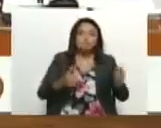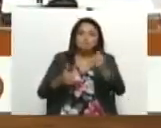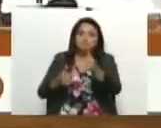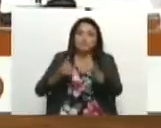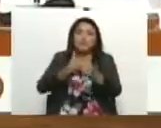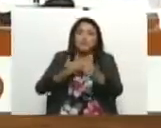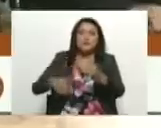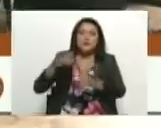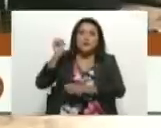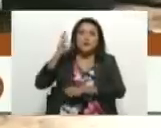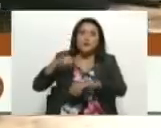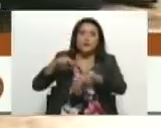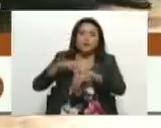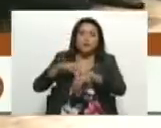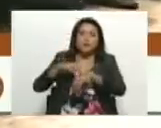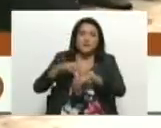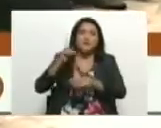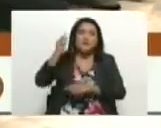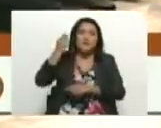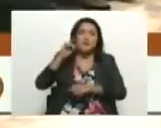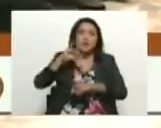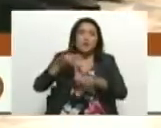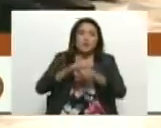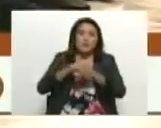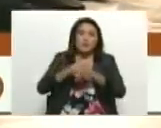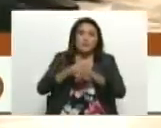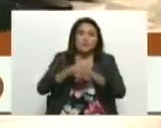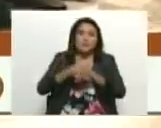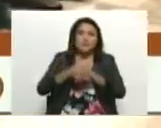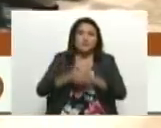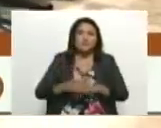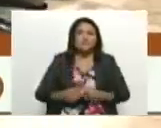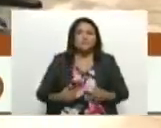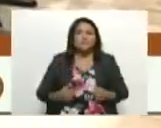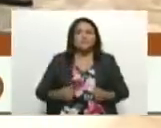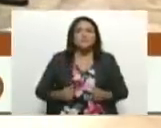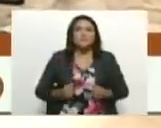presidente de la Asamblea Nacional, diputado doctor Jorge Rodríguez Gómez.